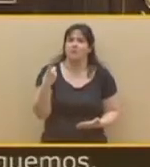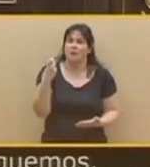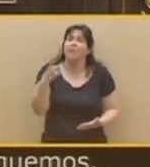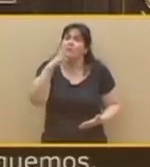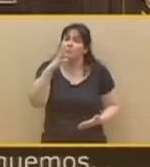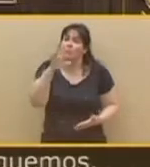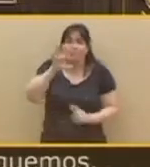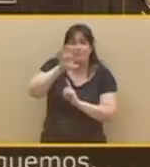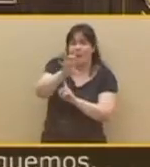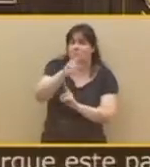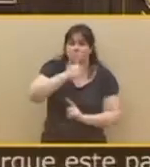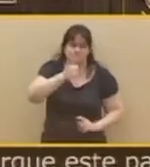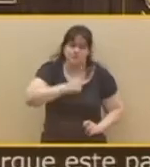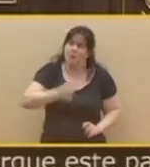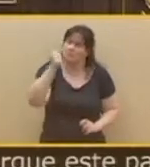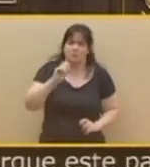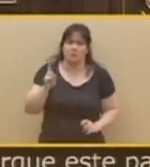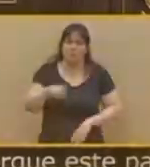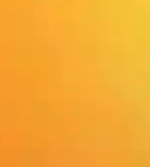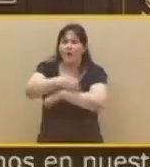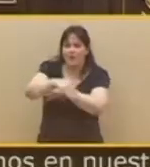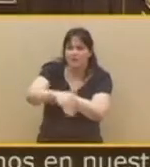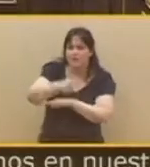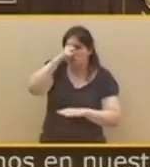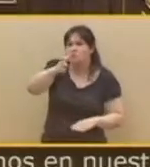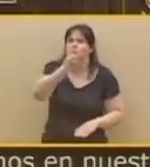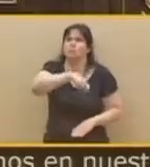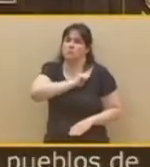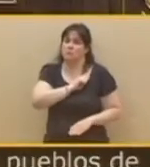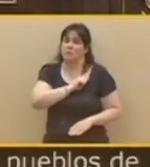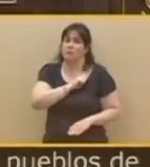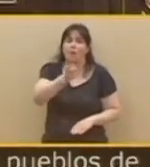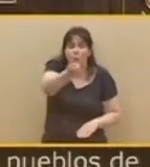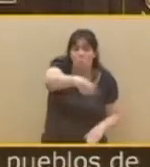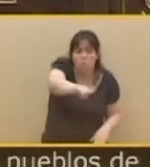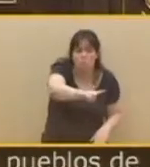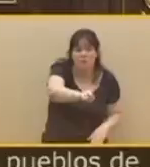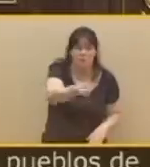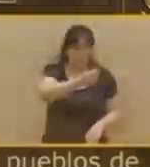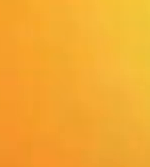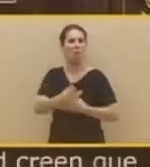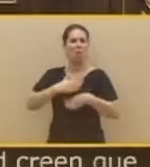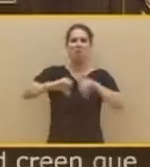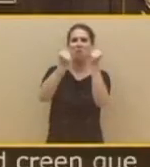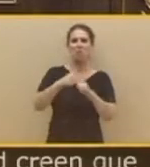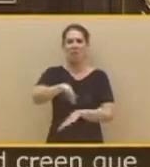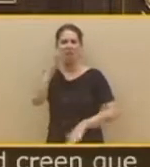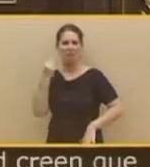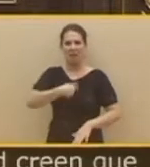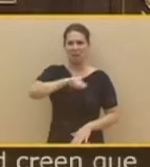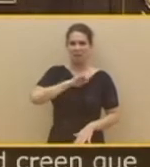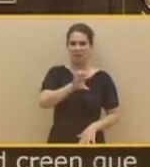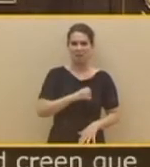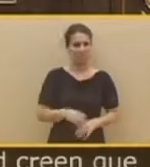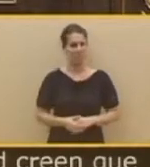ya no aguanta más a su gobierno, señorías del Partido Popular. Ustedes a nosotros ya no nos intimidan, señorías. Y la crisis abierta